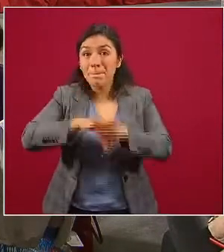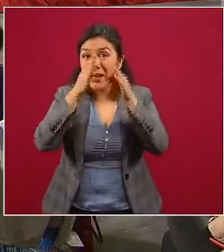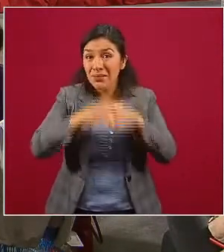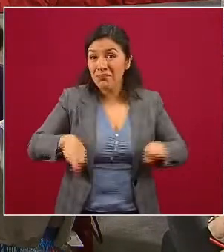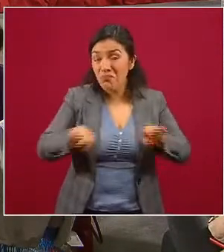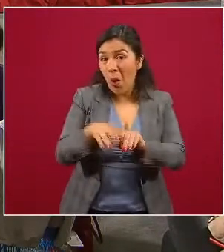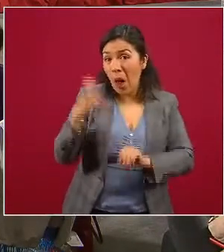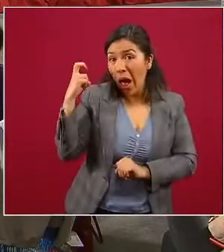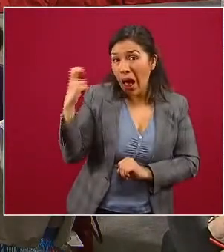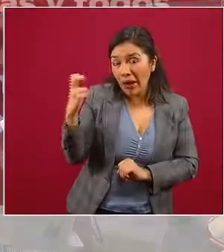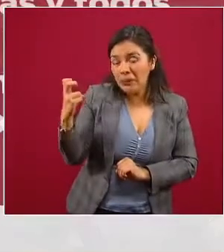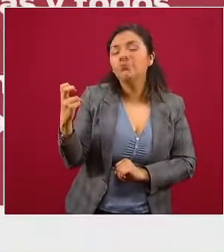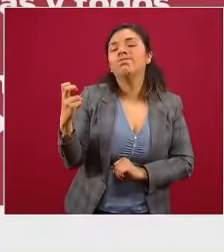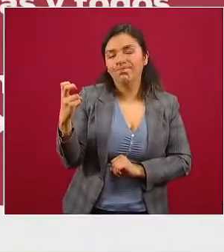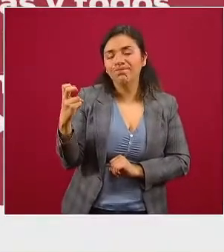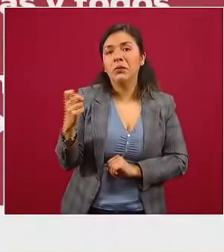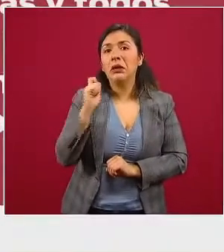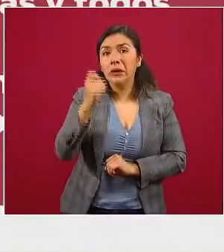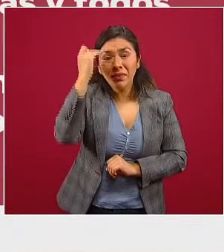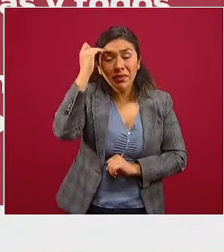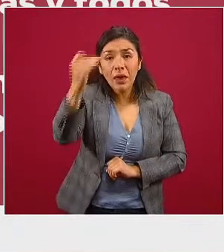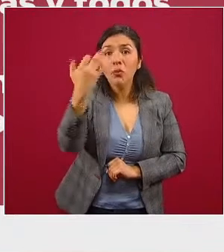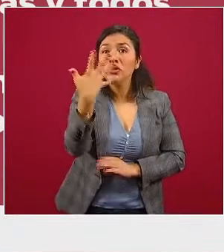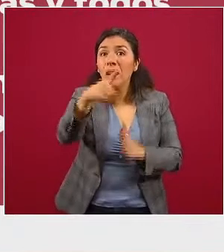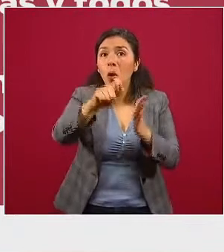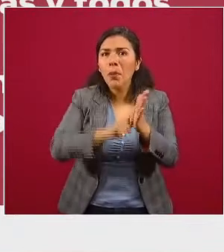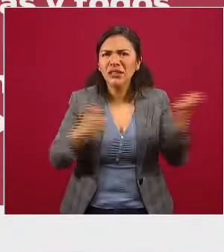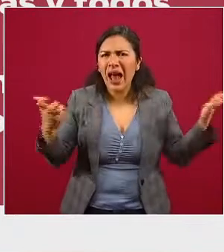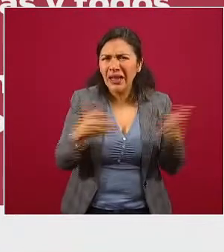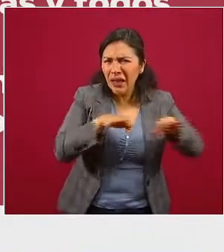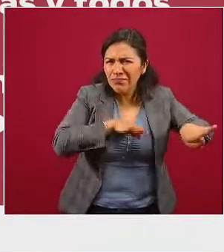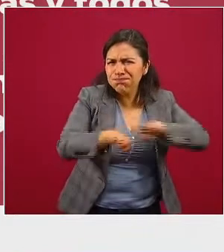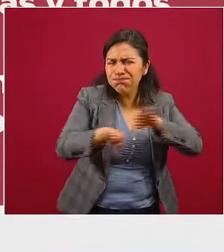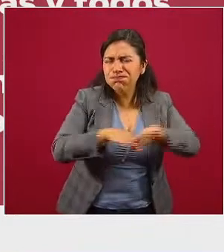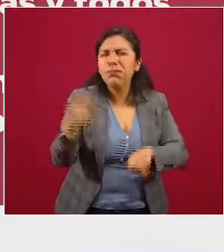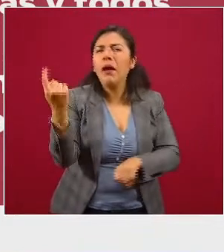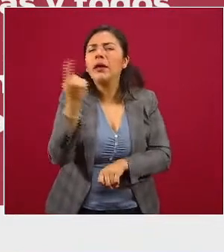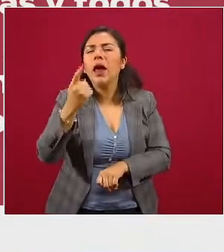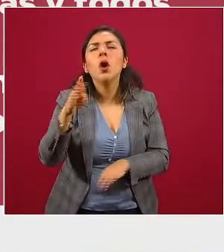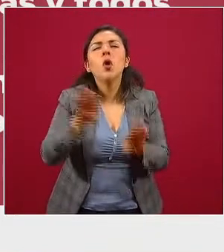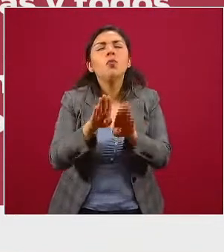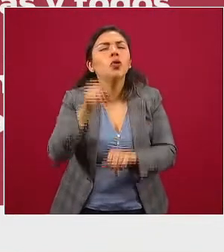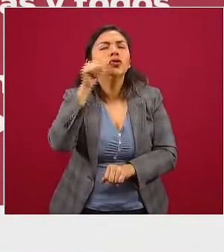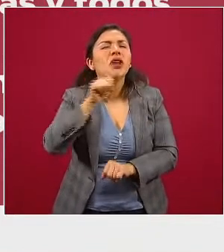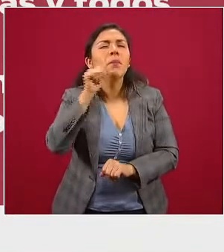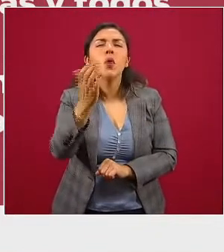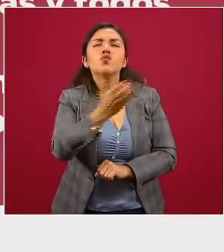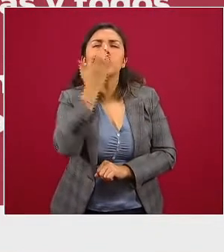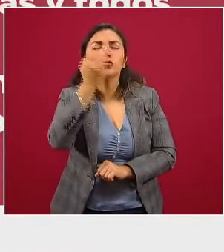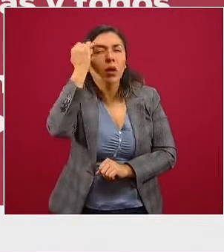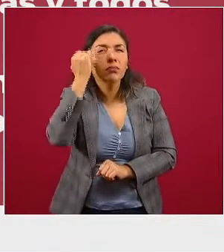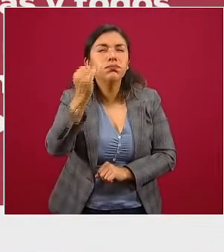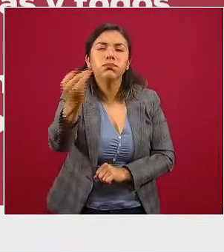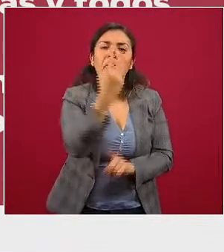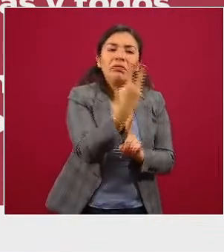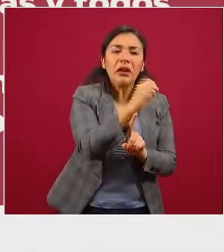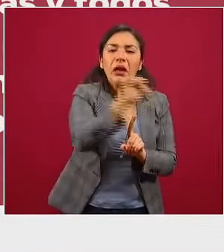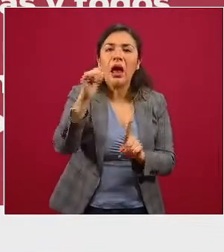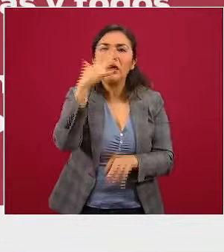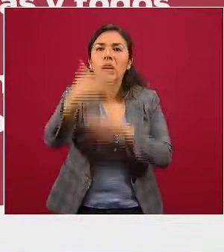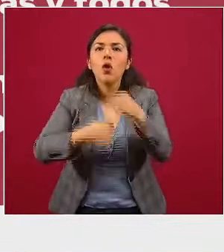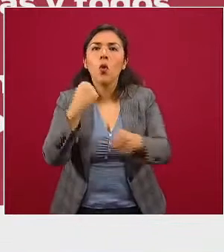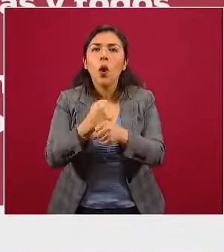de esto es que logramos en cinco meses lo que generalmente dura o tarda entre tres y cinco años